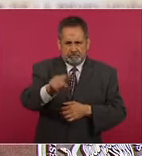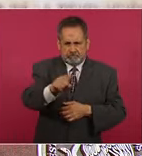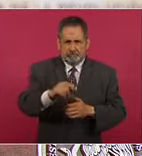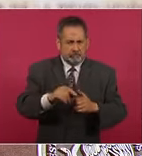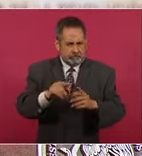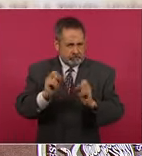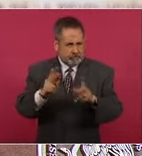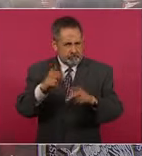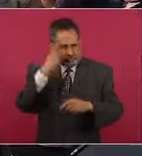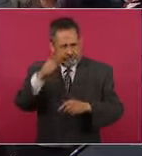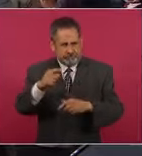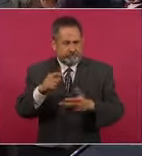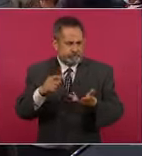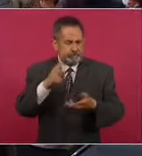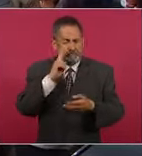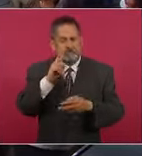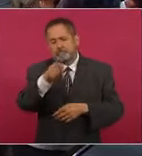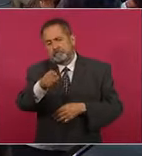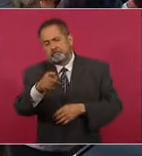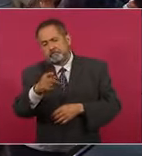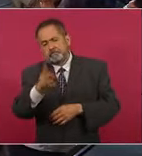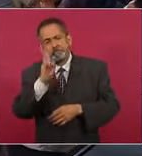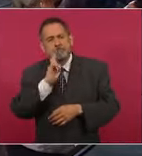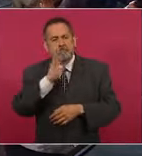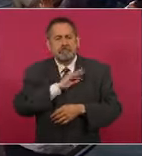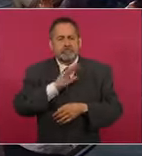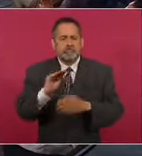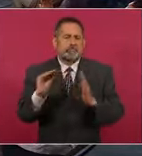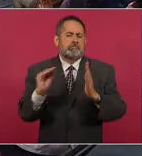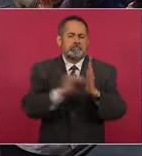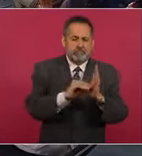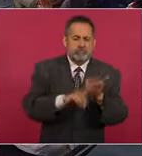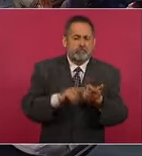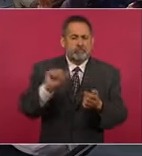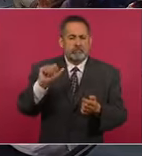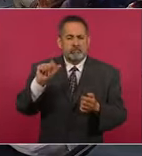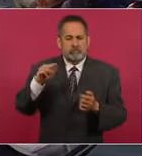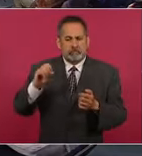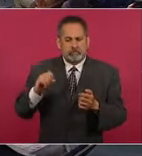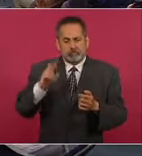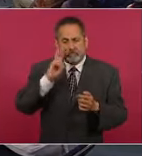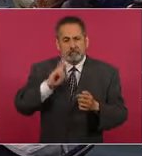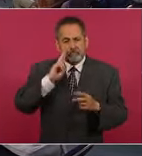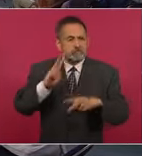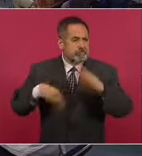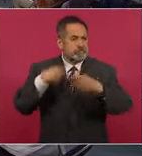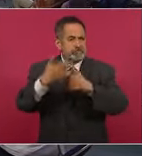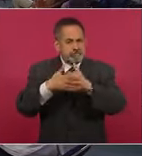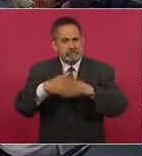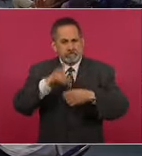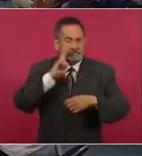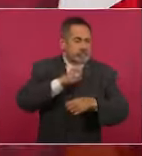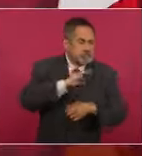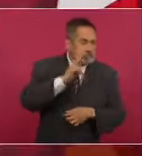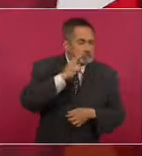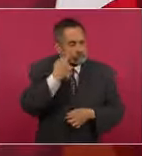sí, para a ver si se incluye Álamo, y ahora que estemos por allá ya